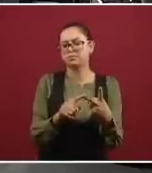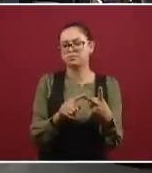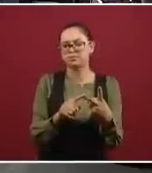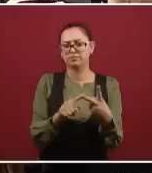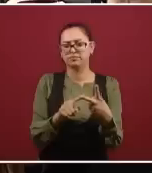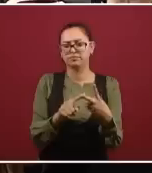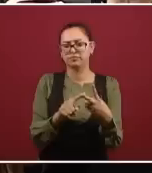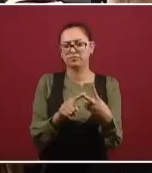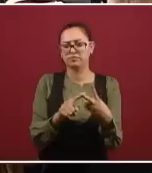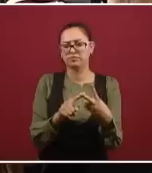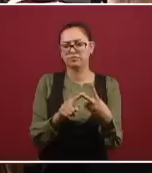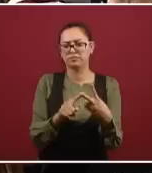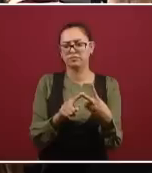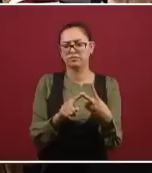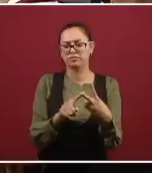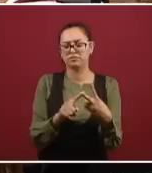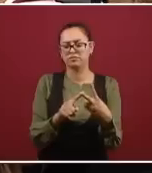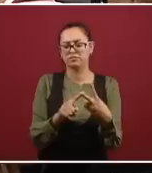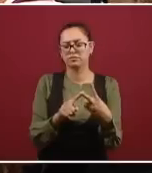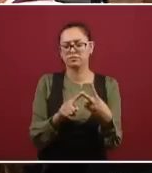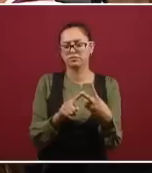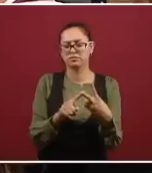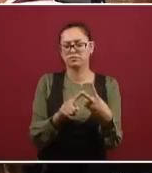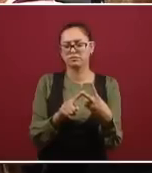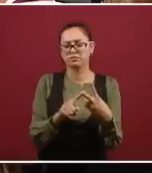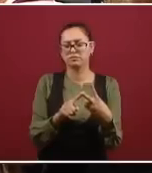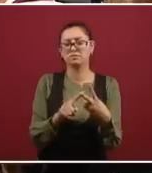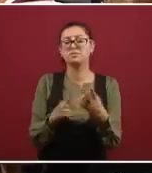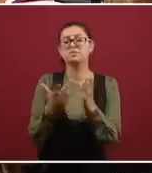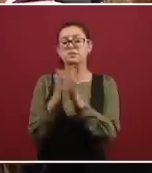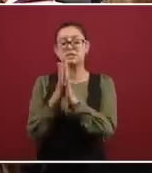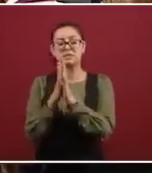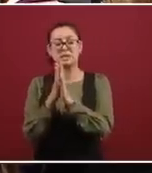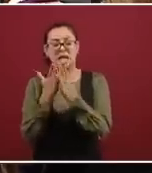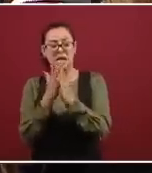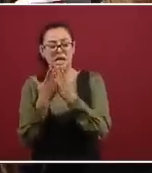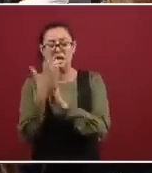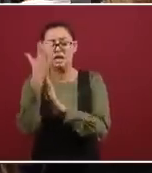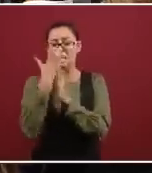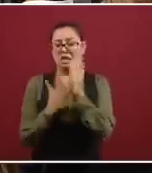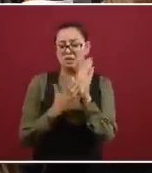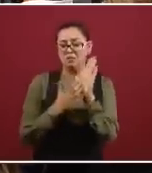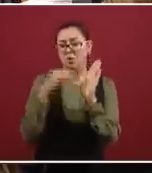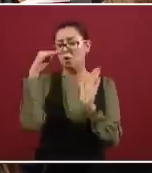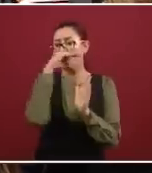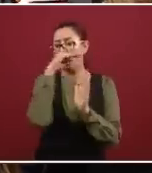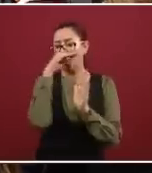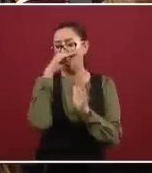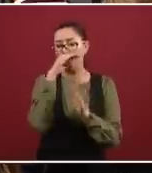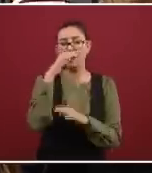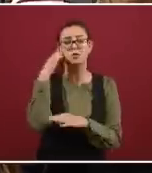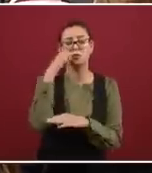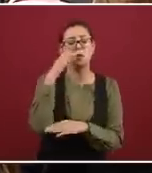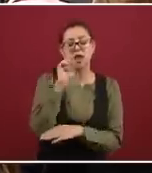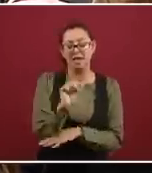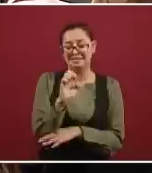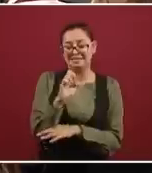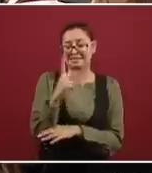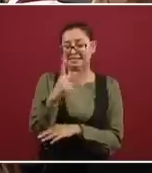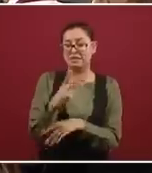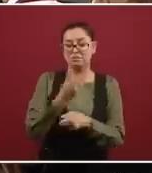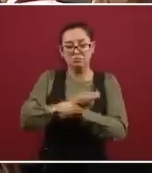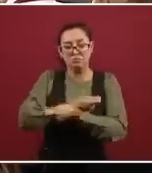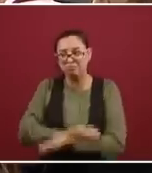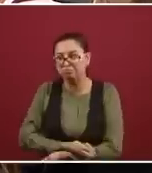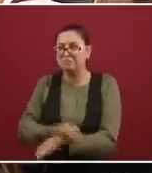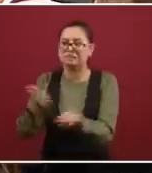es cierto que hay un retraso en el reparto de libros de texto gratuitos para el siguiente ciclo y si se